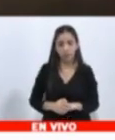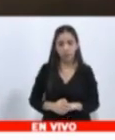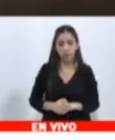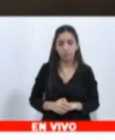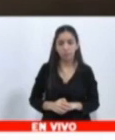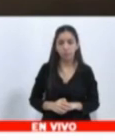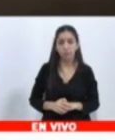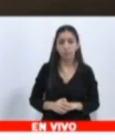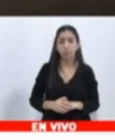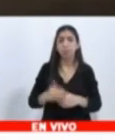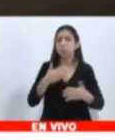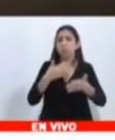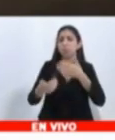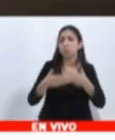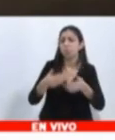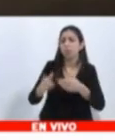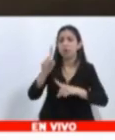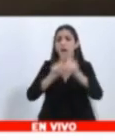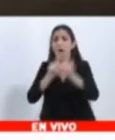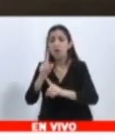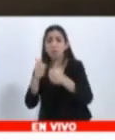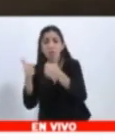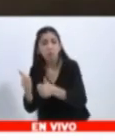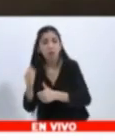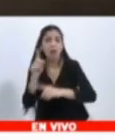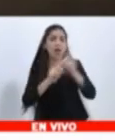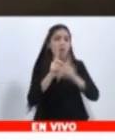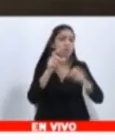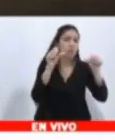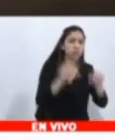los líderes de la región y del mundo